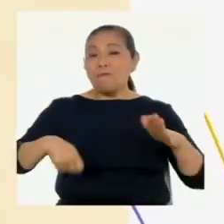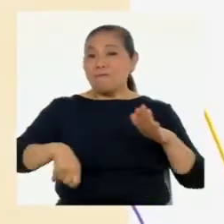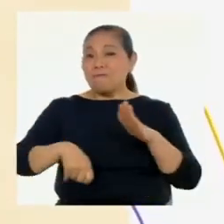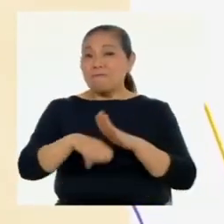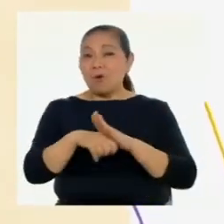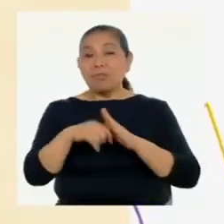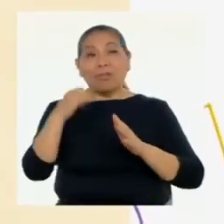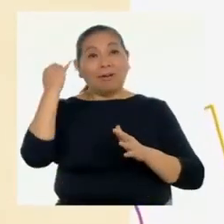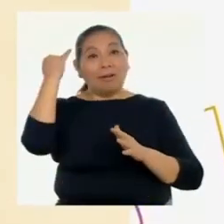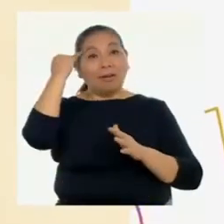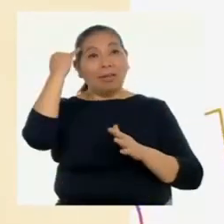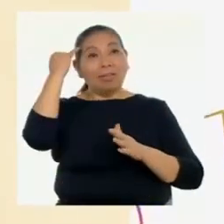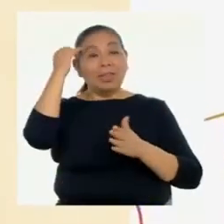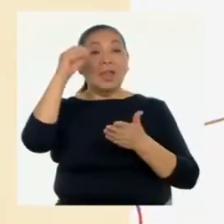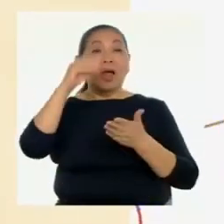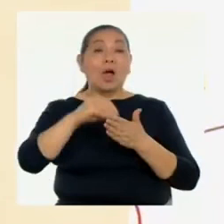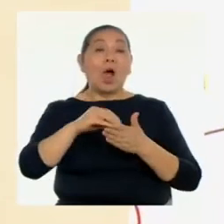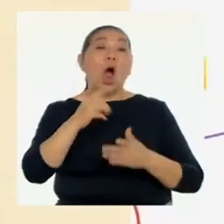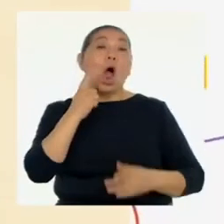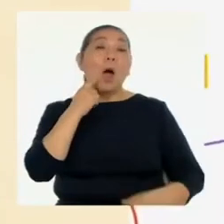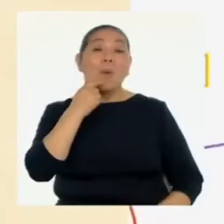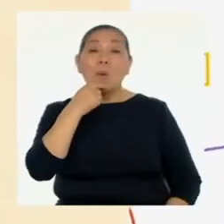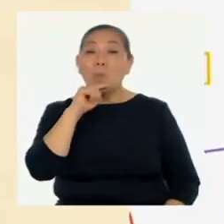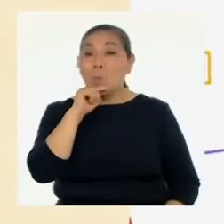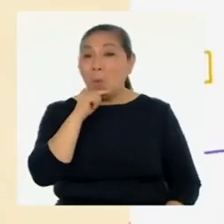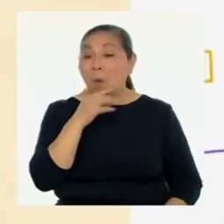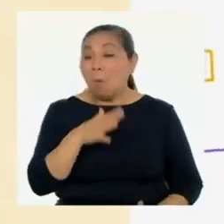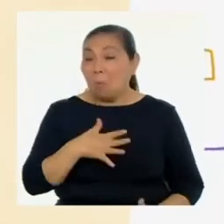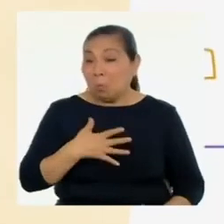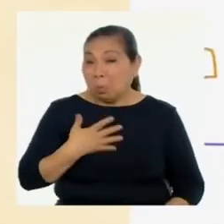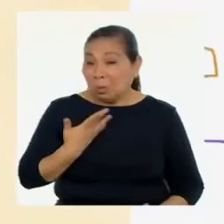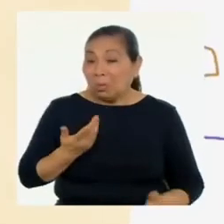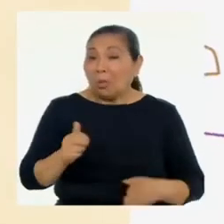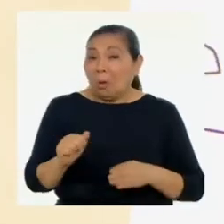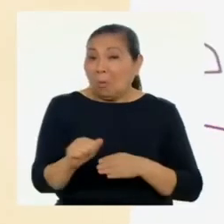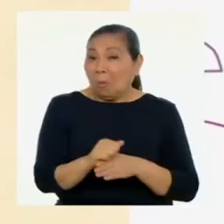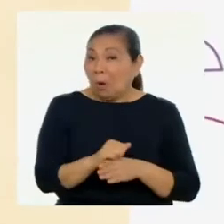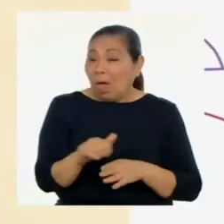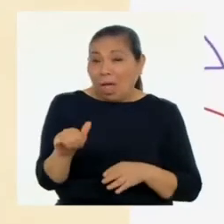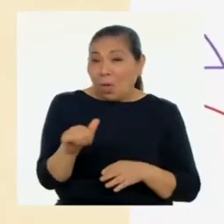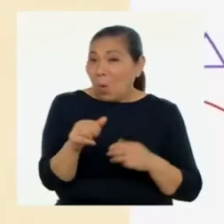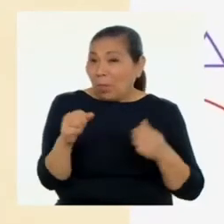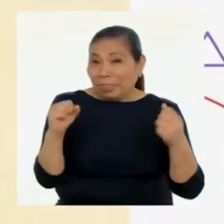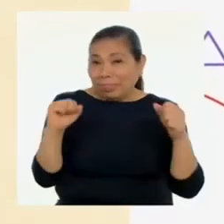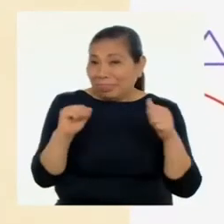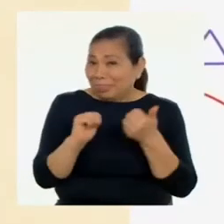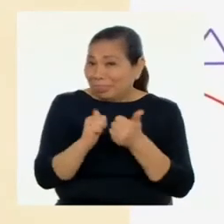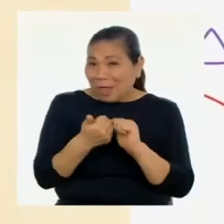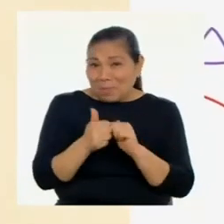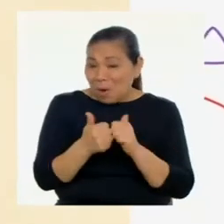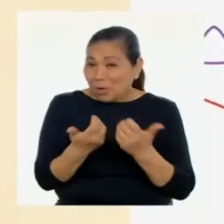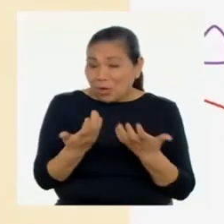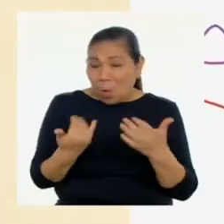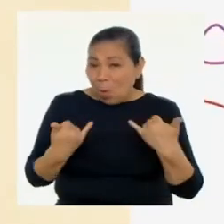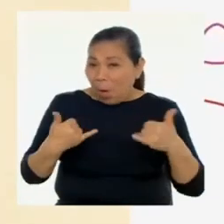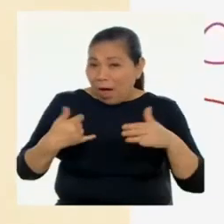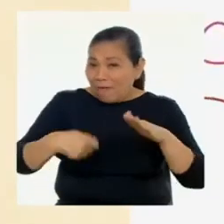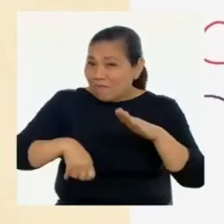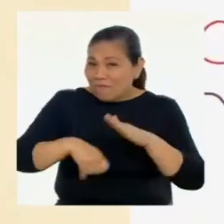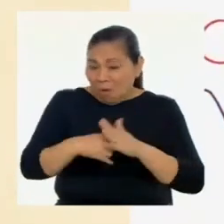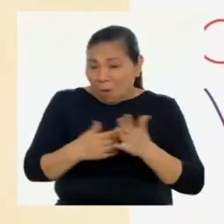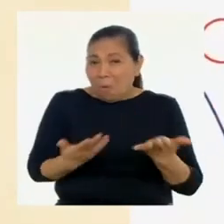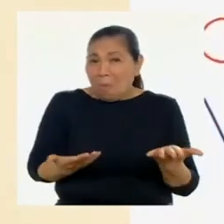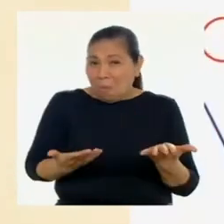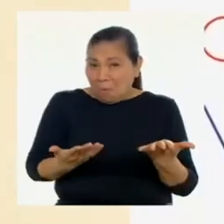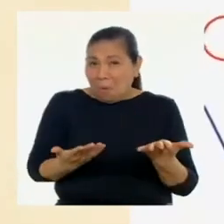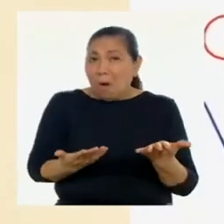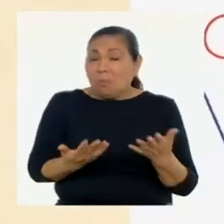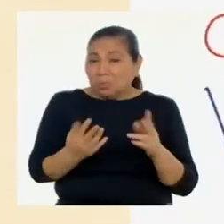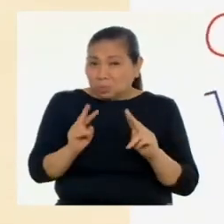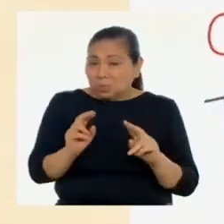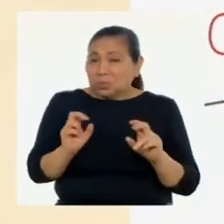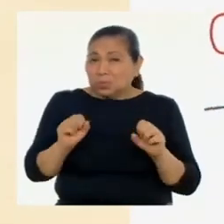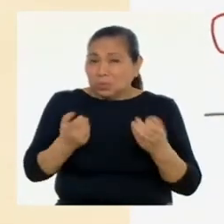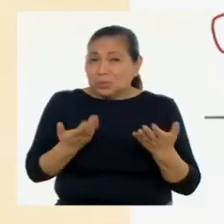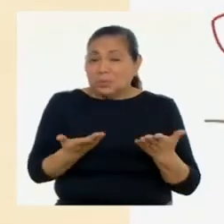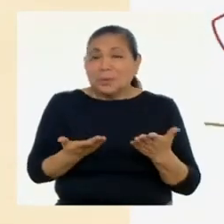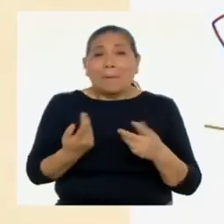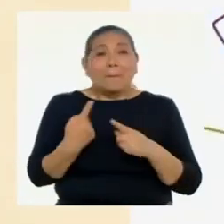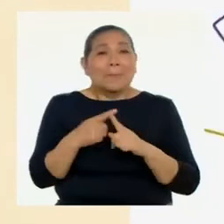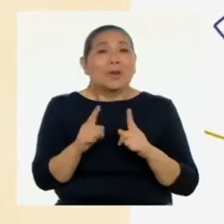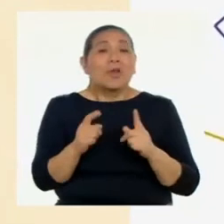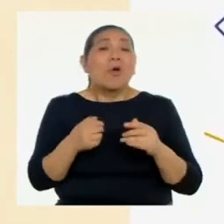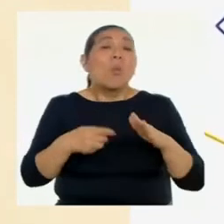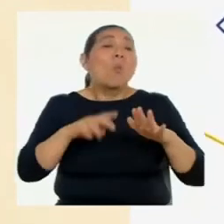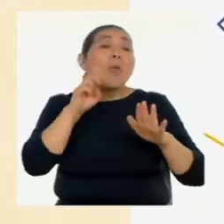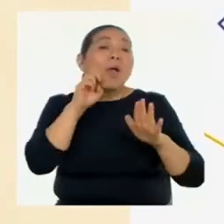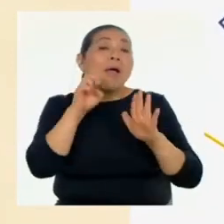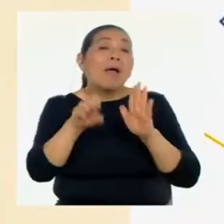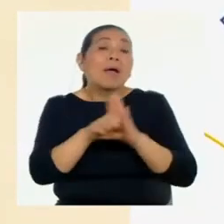porque representa la idea de que las chicas y los chicos pueden practicar los mismos deportes y jugar juntos. Es habitual notar estereotipos en